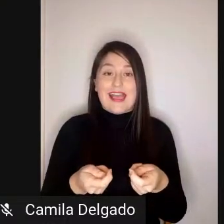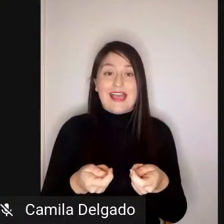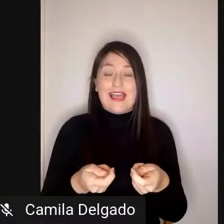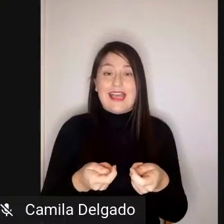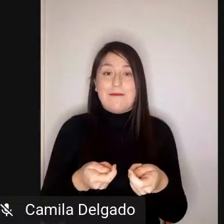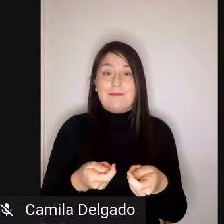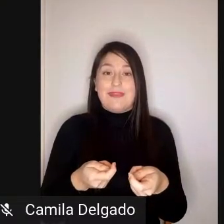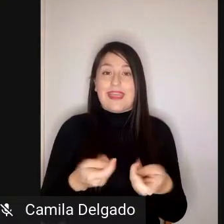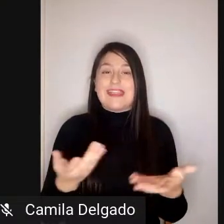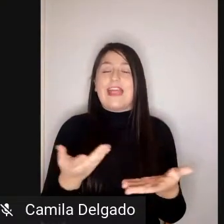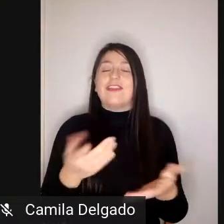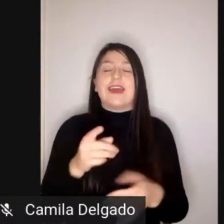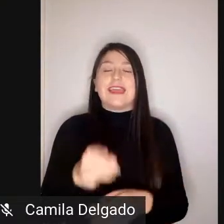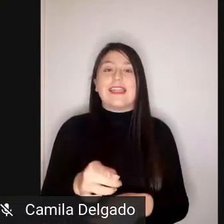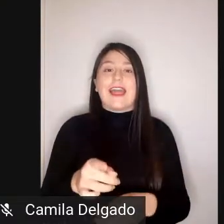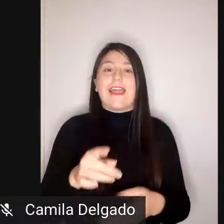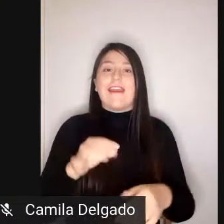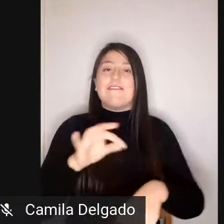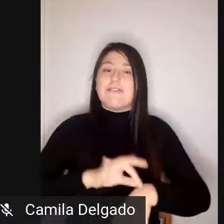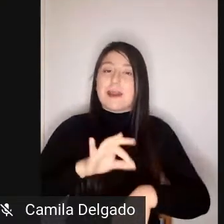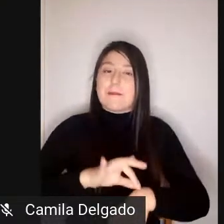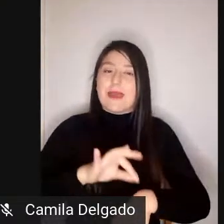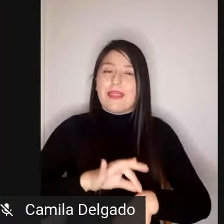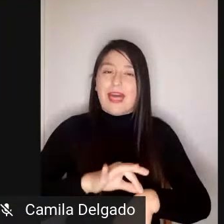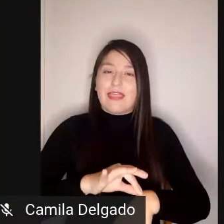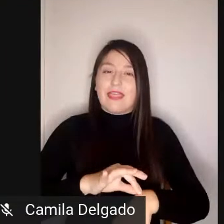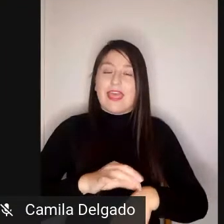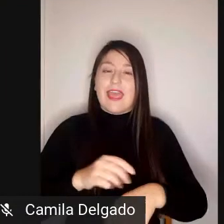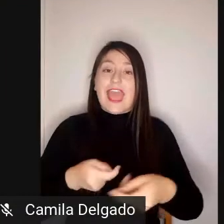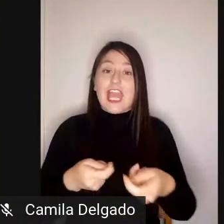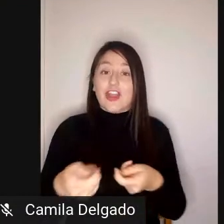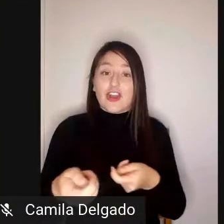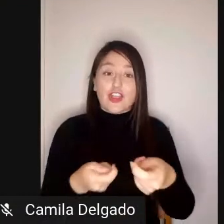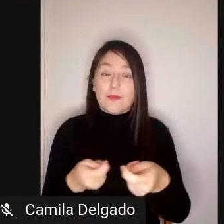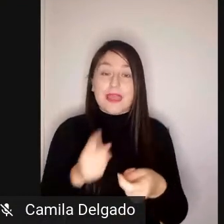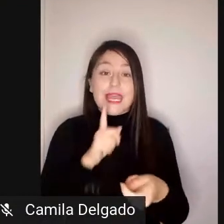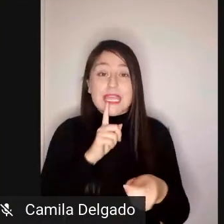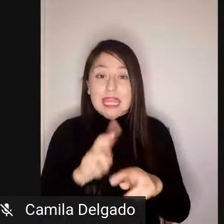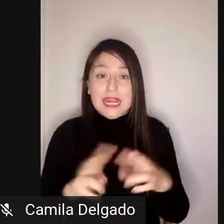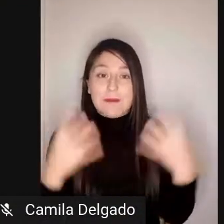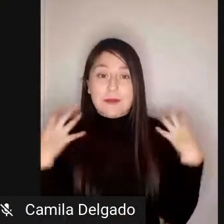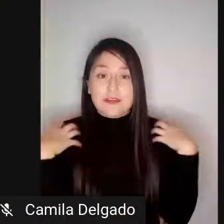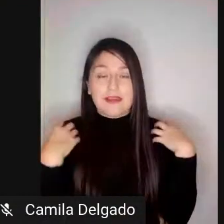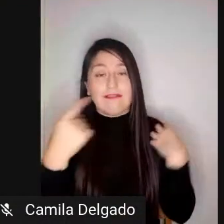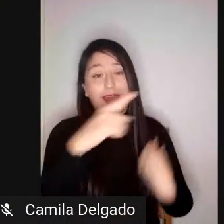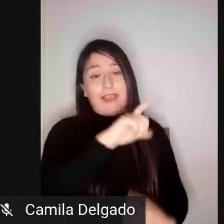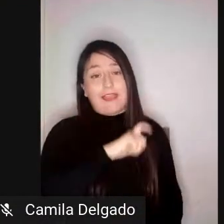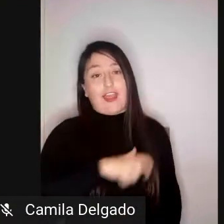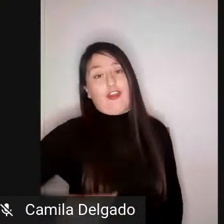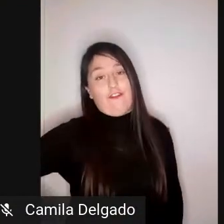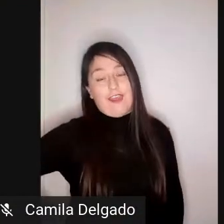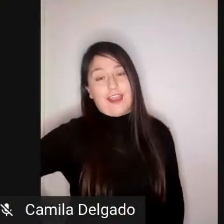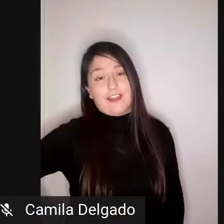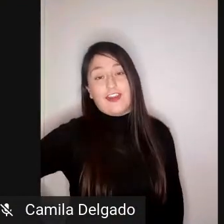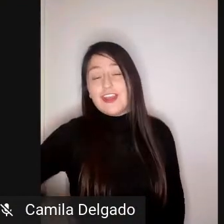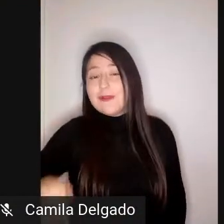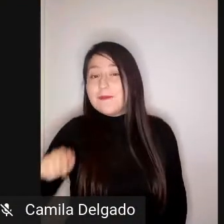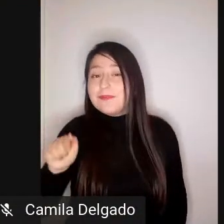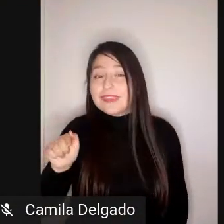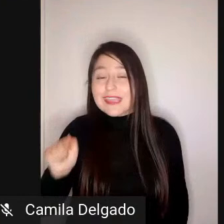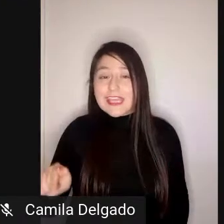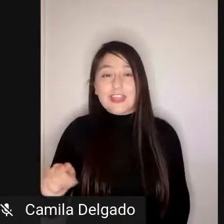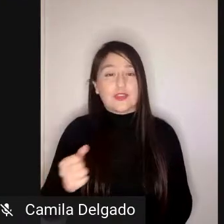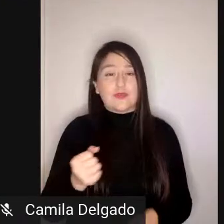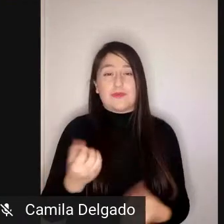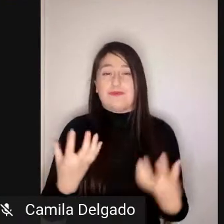y generada por quienes se arriman a él. Y hacerle frente a eso va a ser una tarea gigantesca, gigantesca,